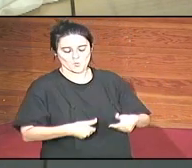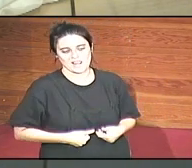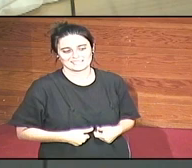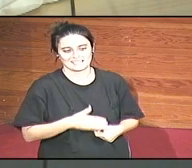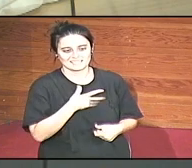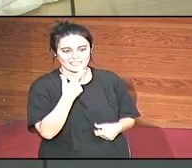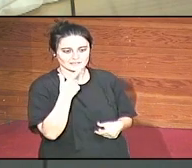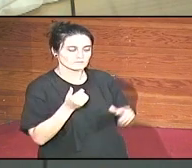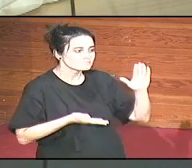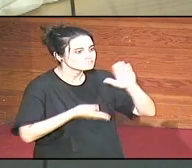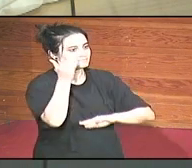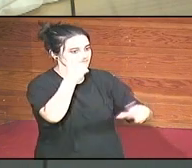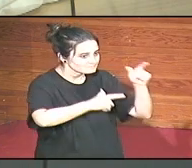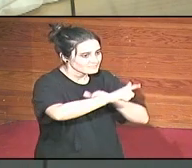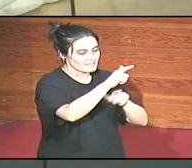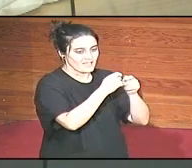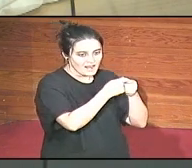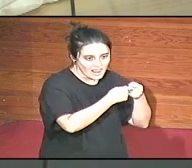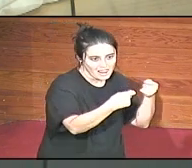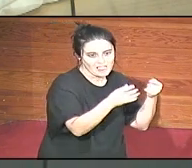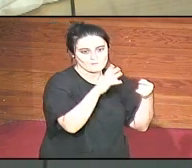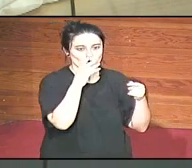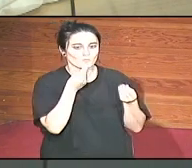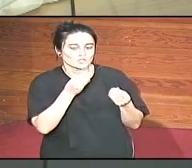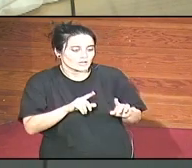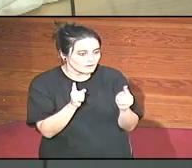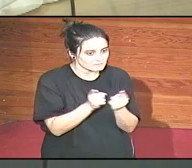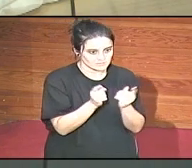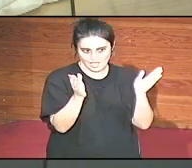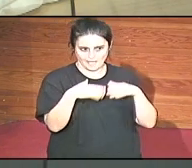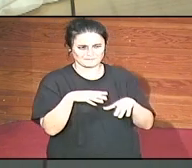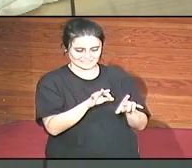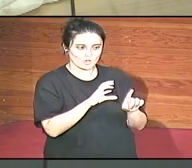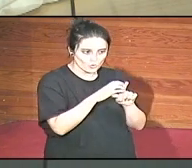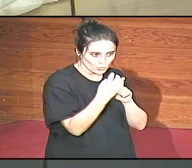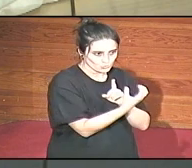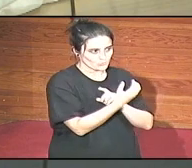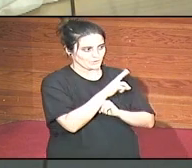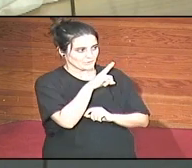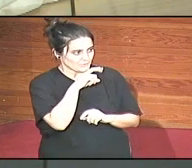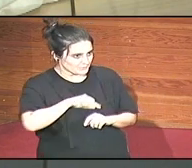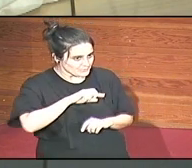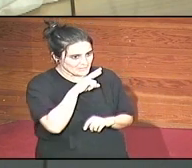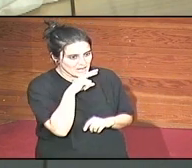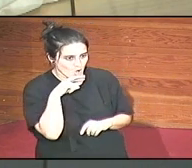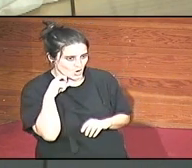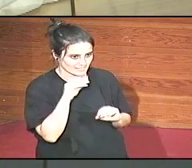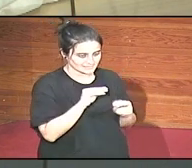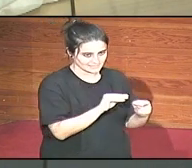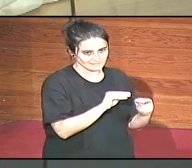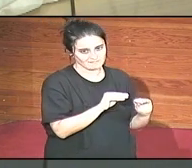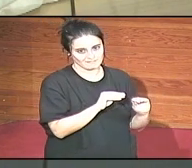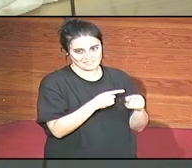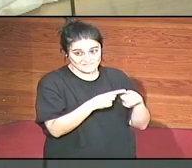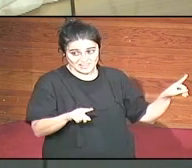periodos allí largos porque porque no son historias puntuales no es una cultura con unos valores muy fuertes muchas veces que igual